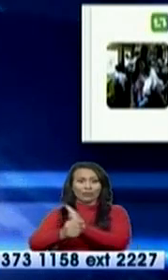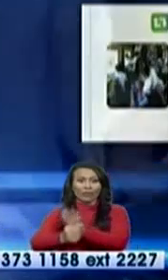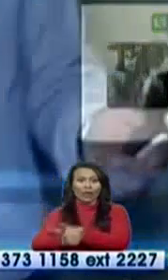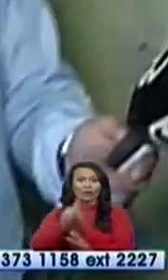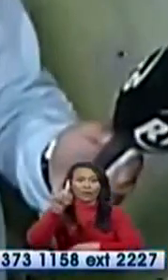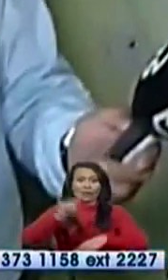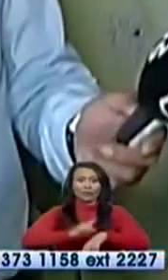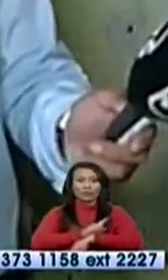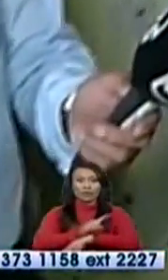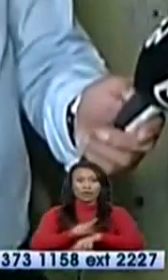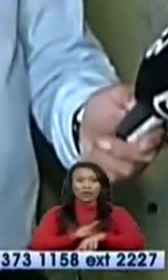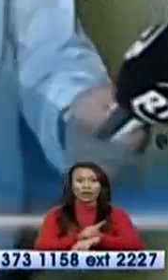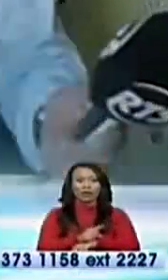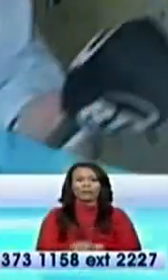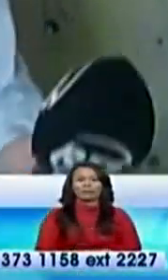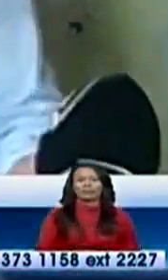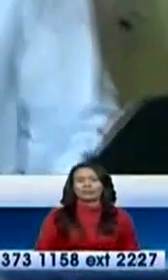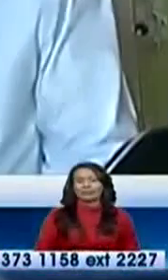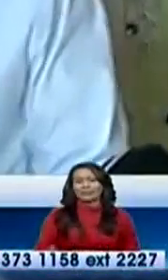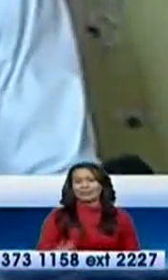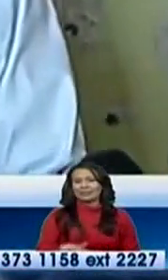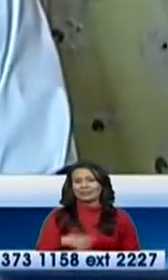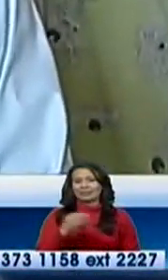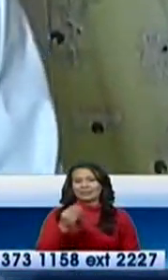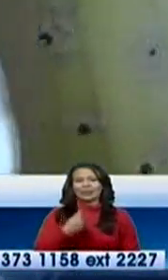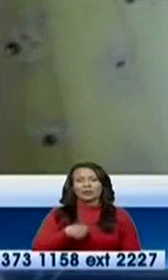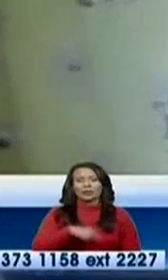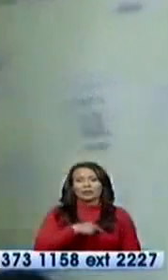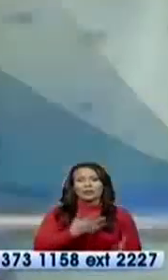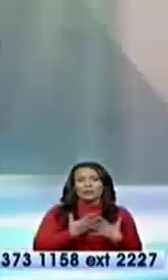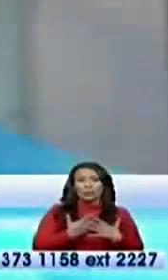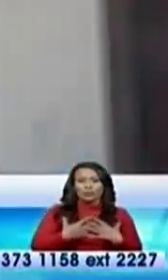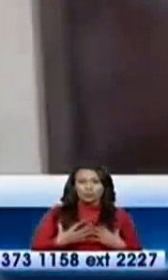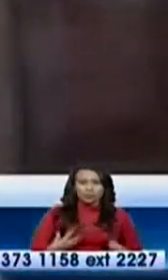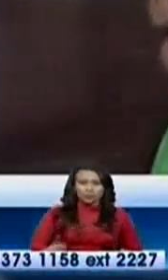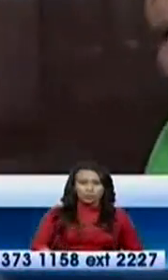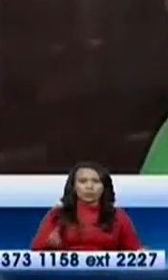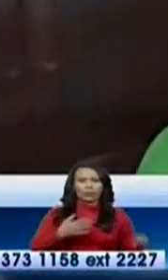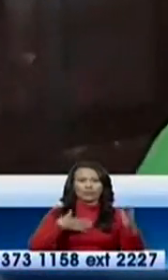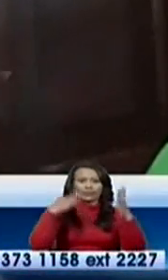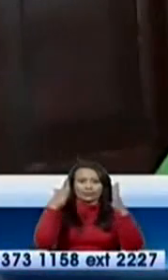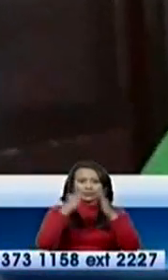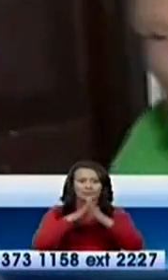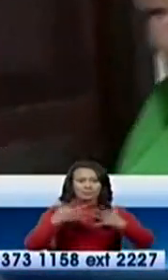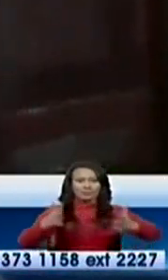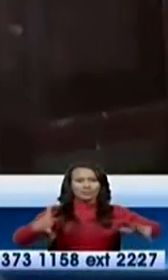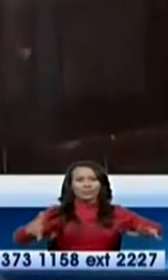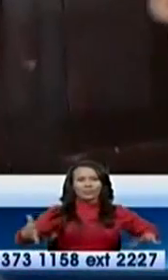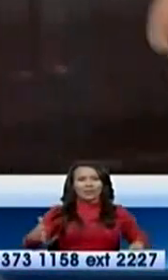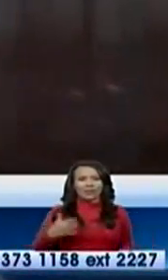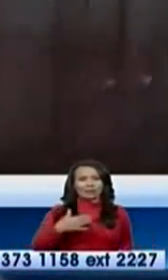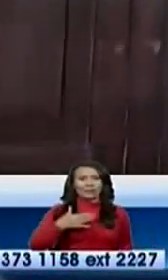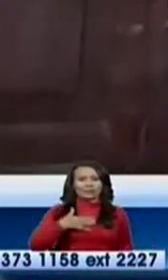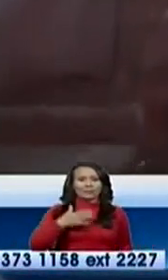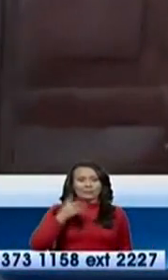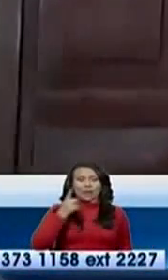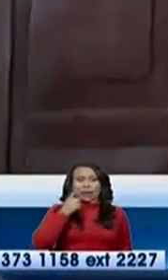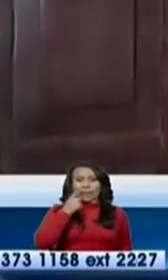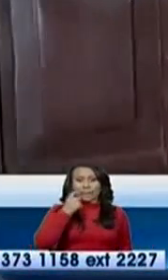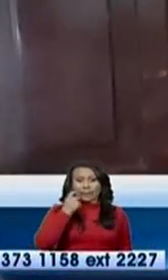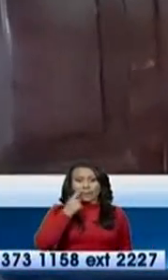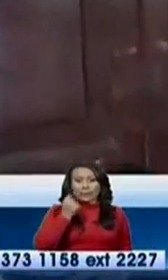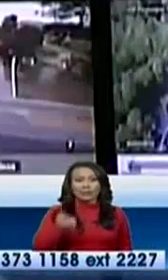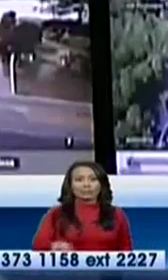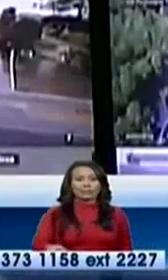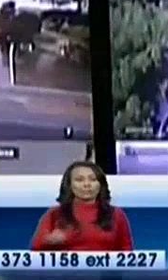hora. Pero gracias a Dios, sin ninguna novedad, no pasó nada, o sea, lo que es mi domicilio. No sabía si mi papá estaba, algo